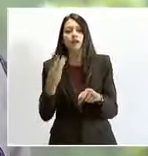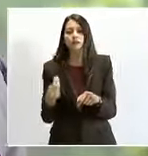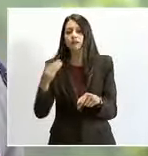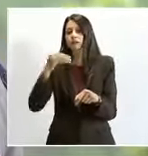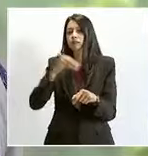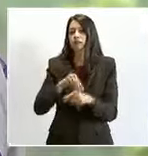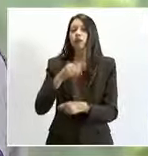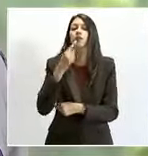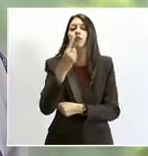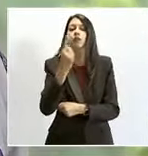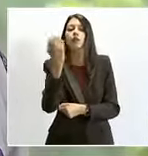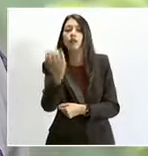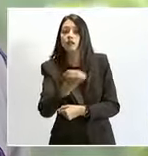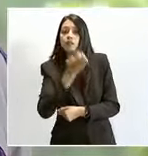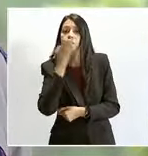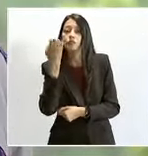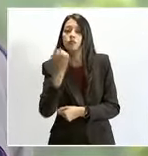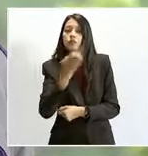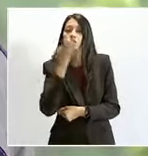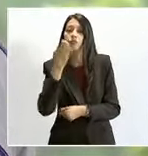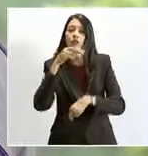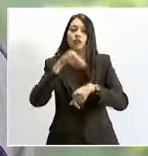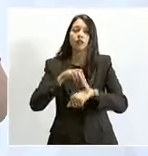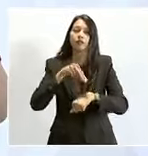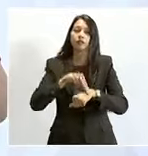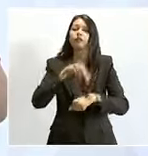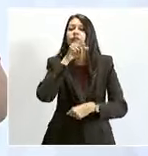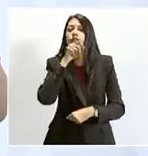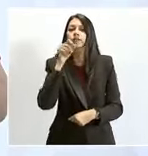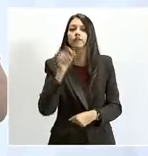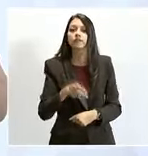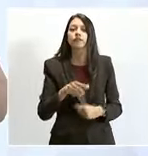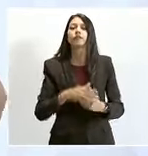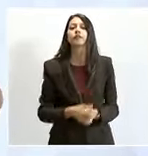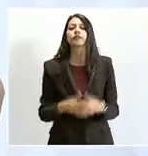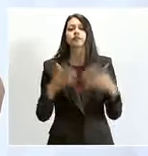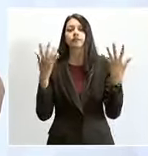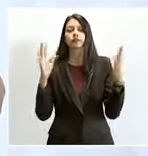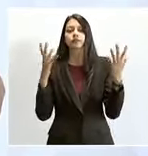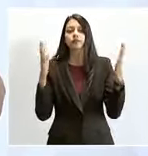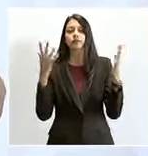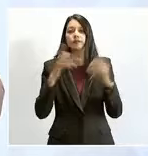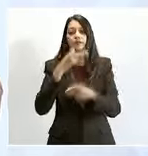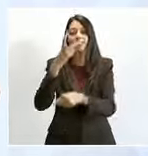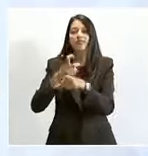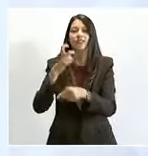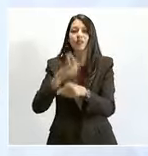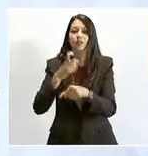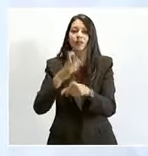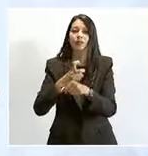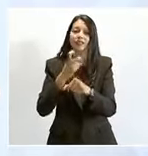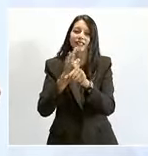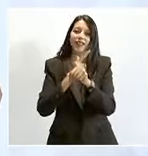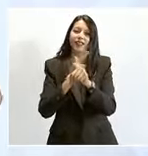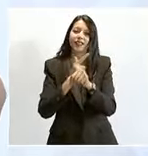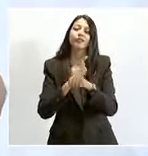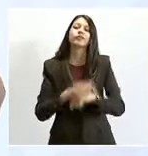una escuela de Medicina también a hacer segunda carrera